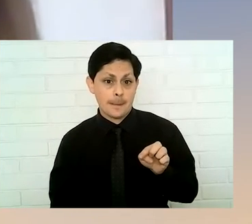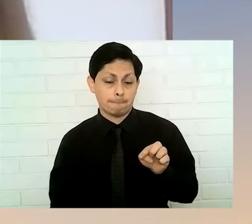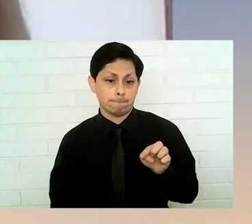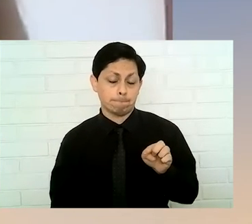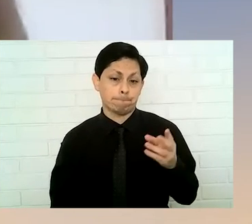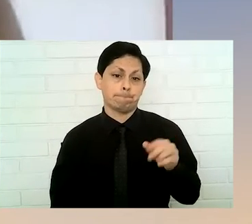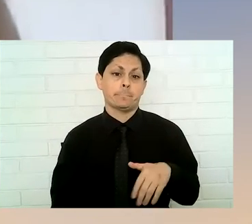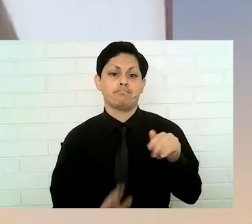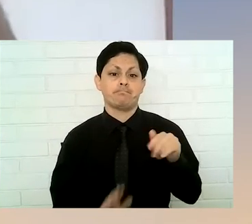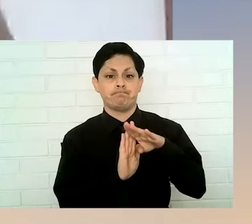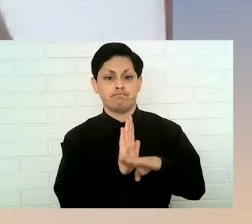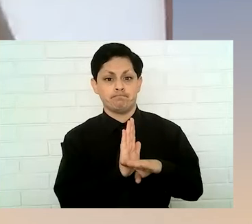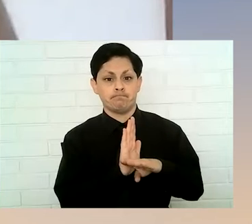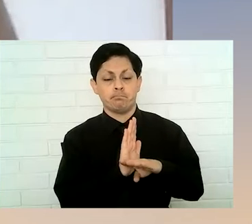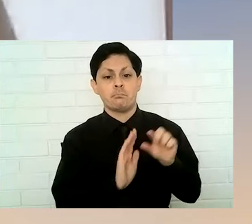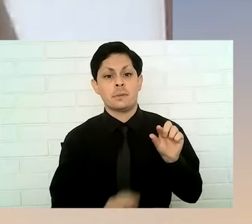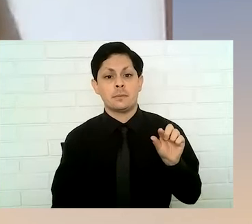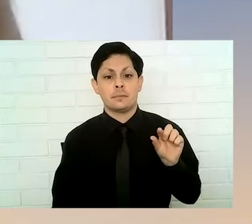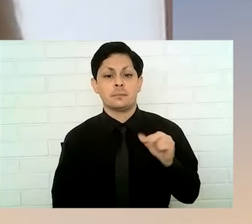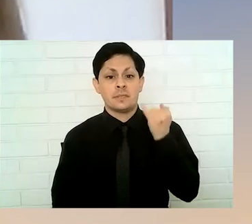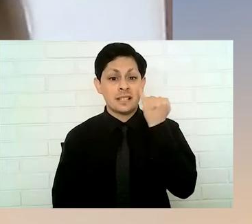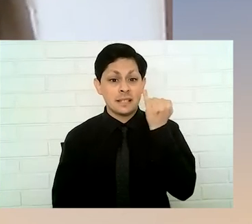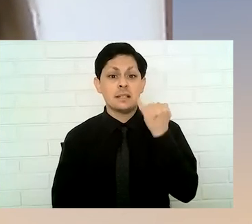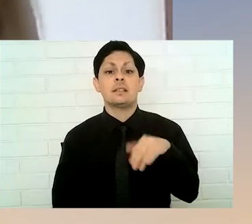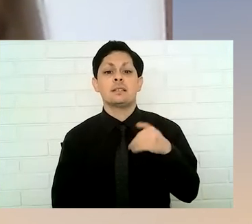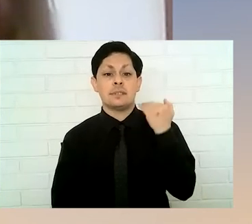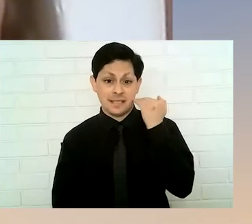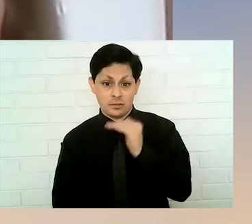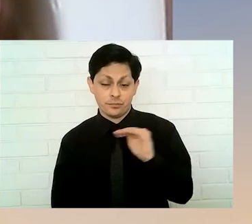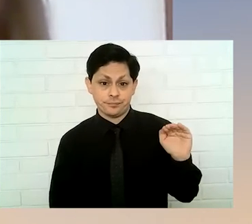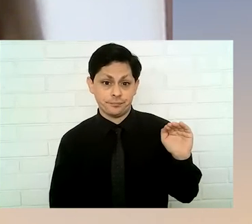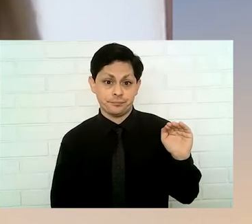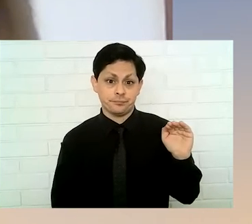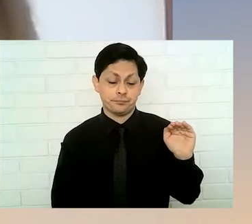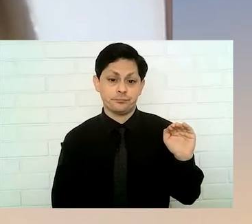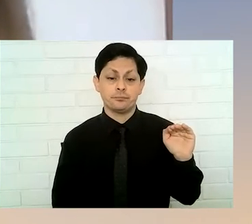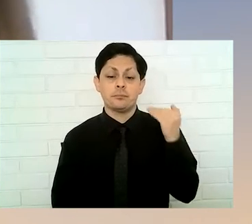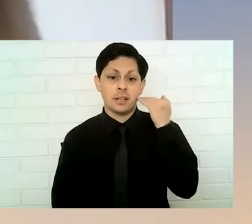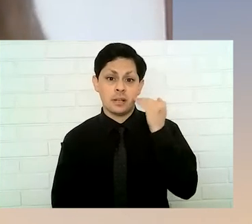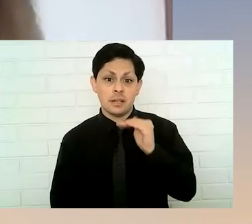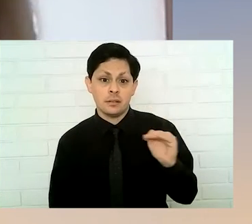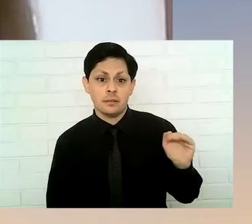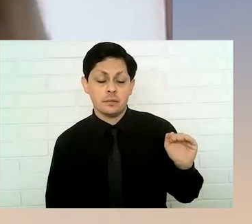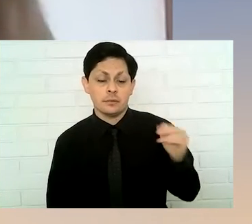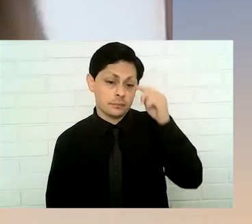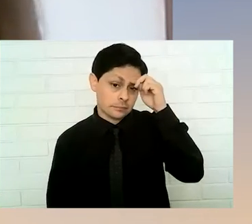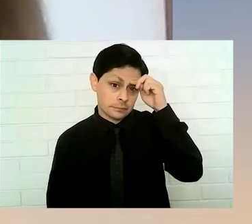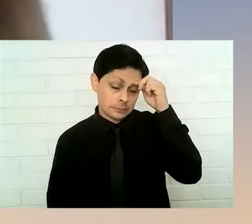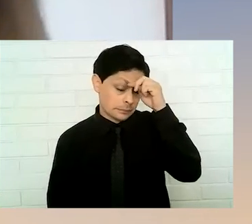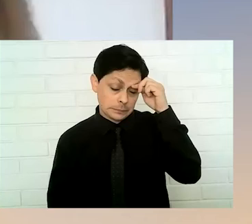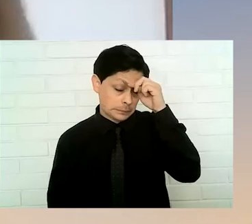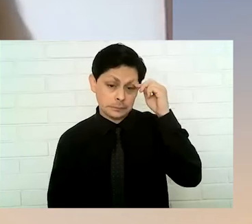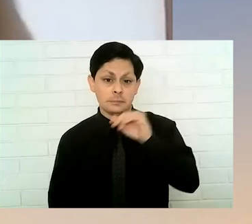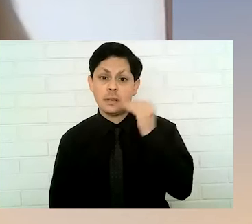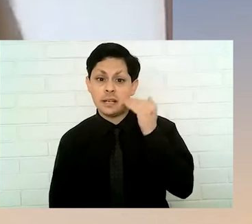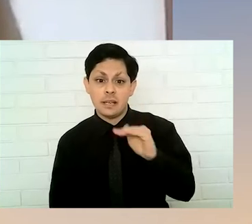por decirlo de alguna manera. Niños institucionalizados, niños que no eran recibidos en educación especial por el